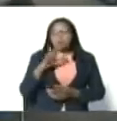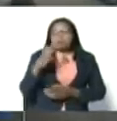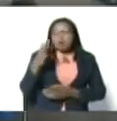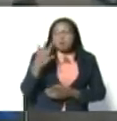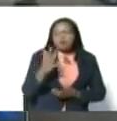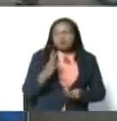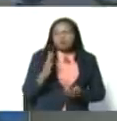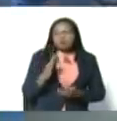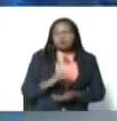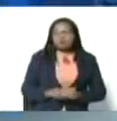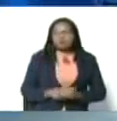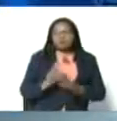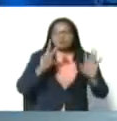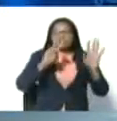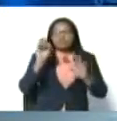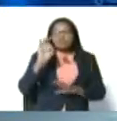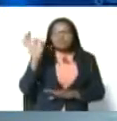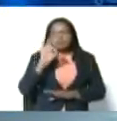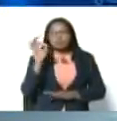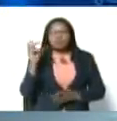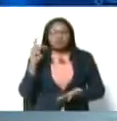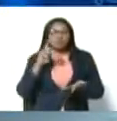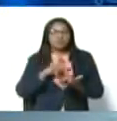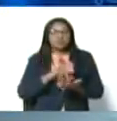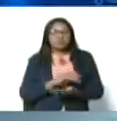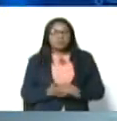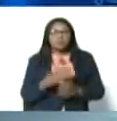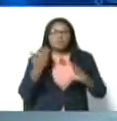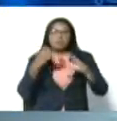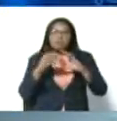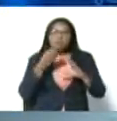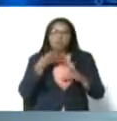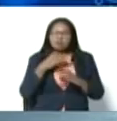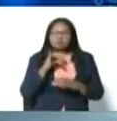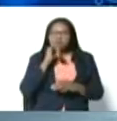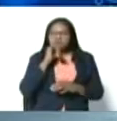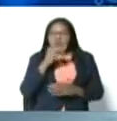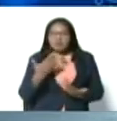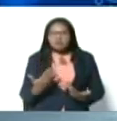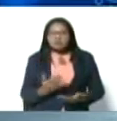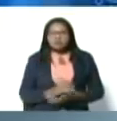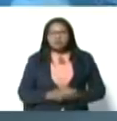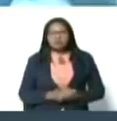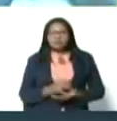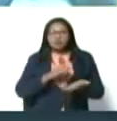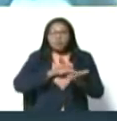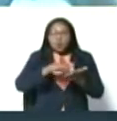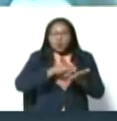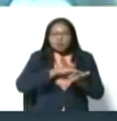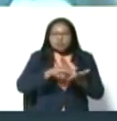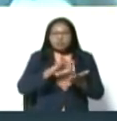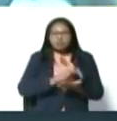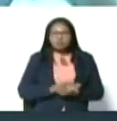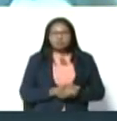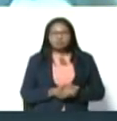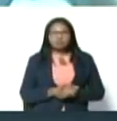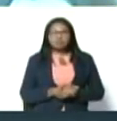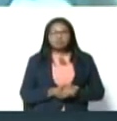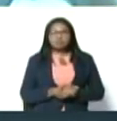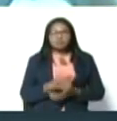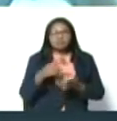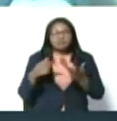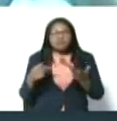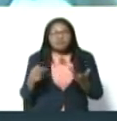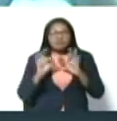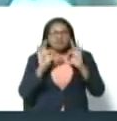¿verdad? Como un 70% de los presentes. Vamos a mandar un buen mensaje por WhatsApp, por Signal,